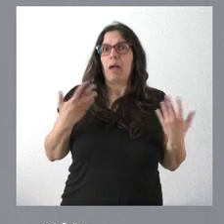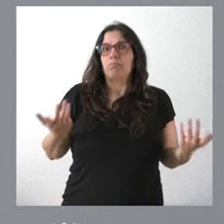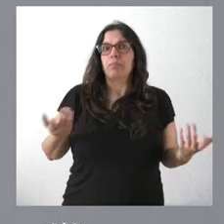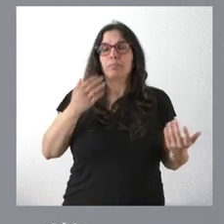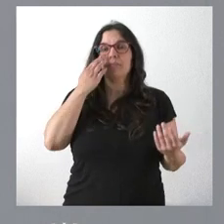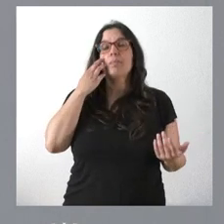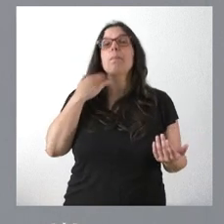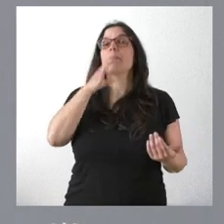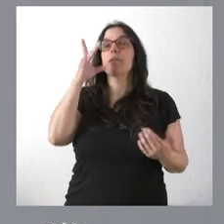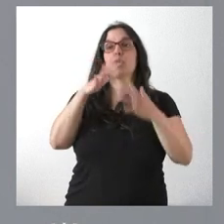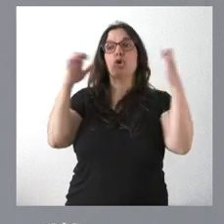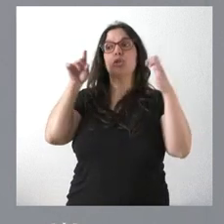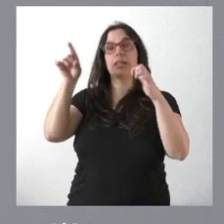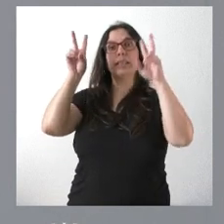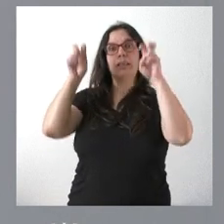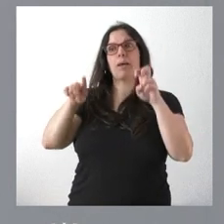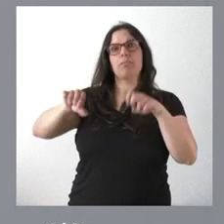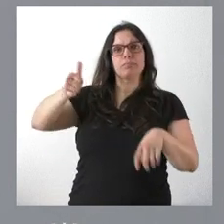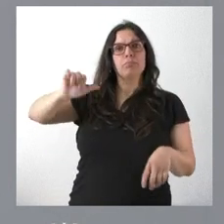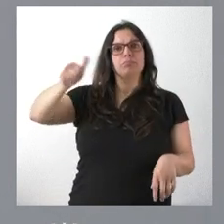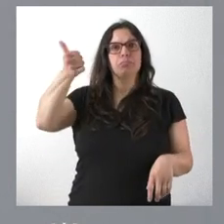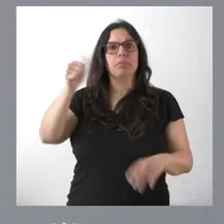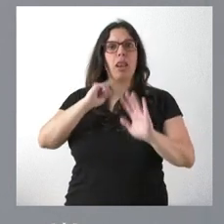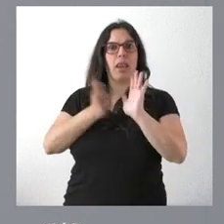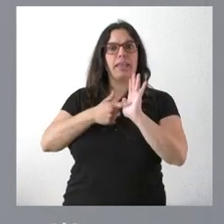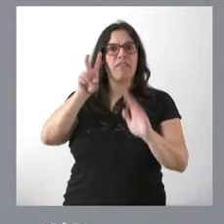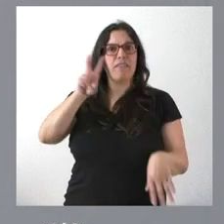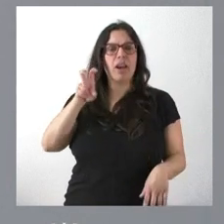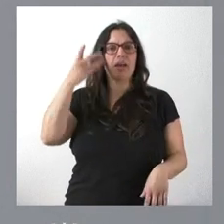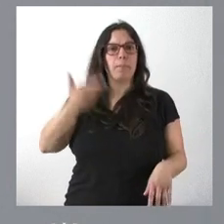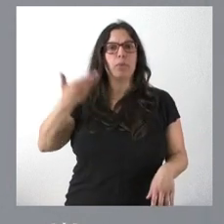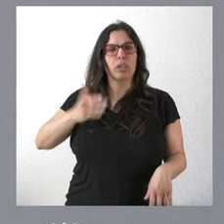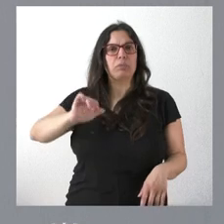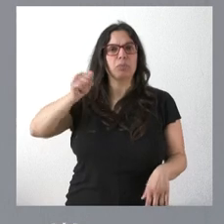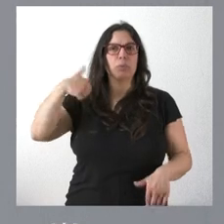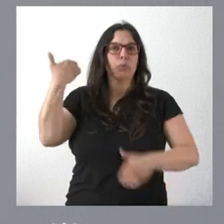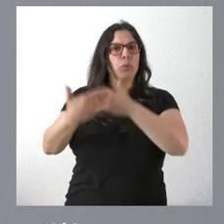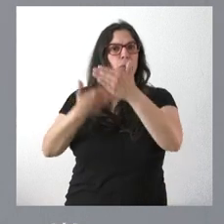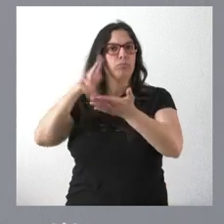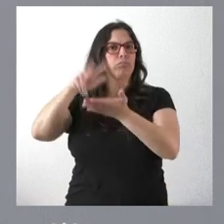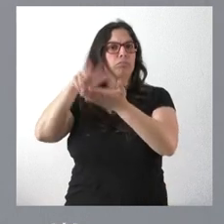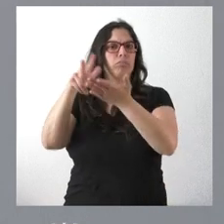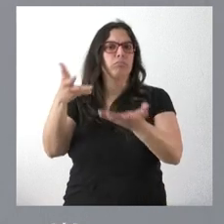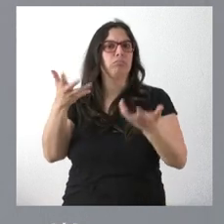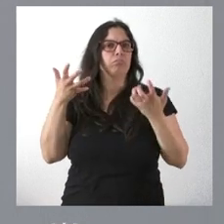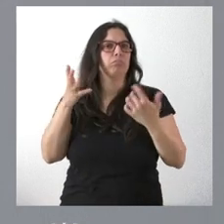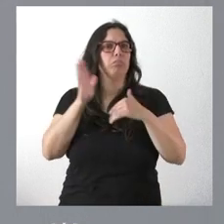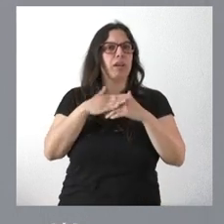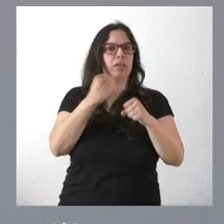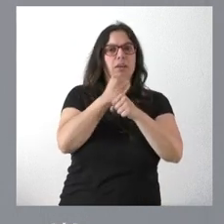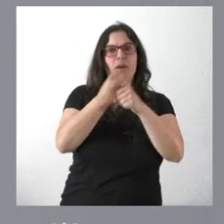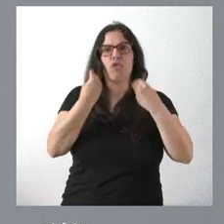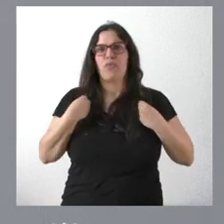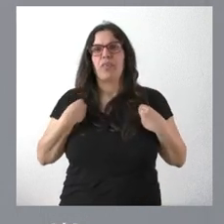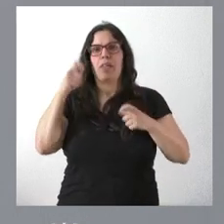Cortes de Castilla y León aquí están pudiendo aprobar leyes y leyes que son útiles y son favorecedoras del trabajo y de la vida de las